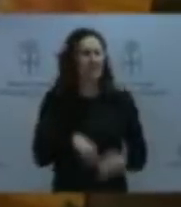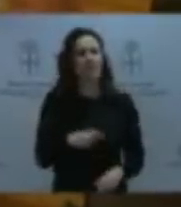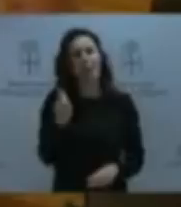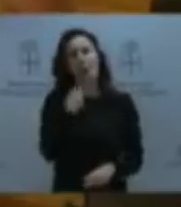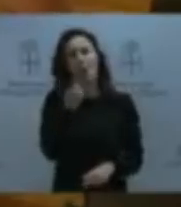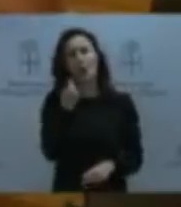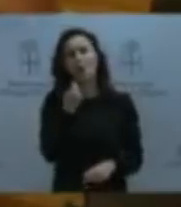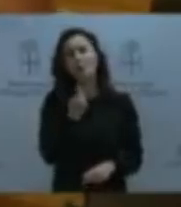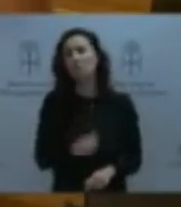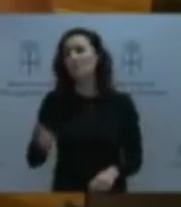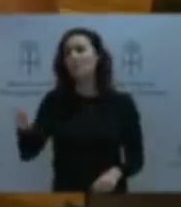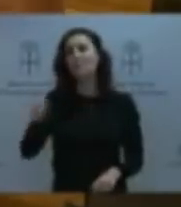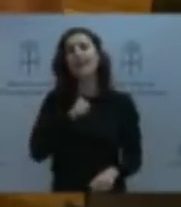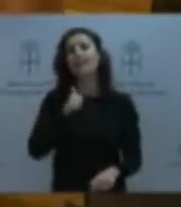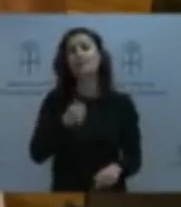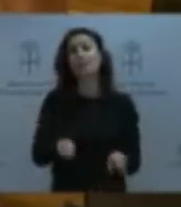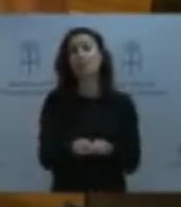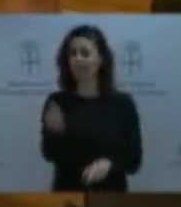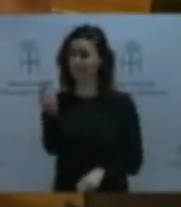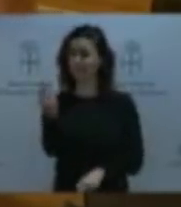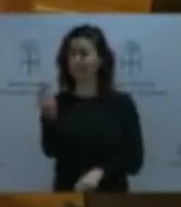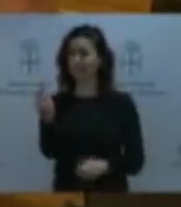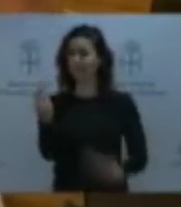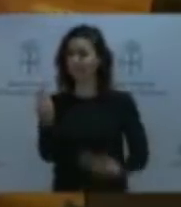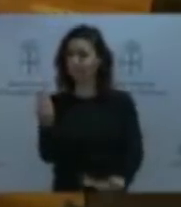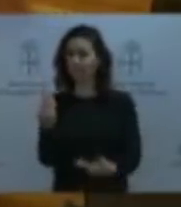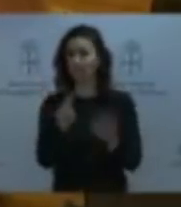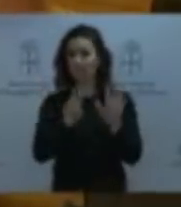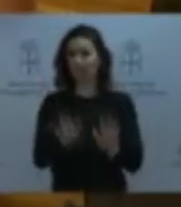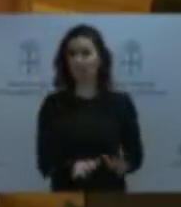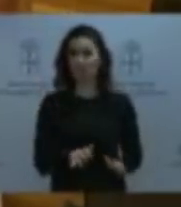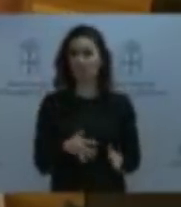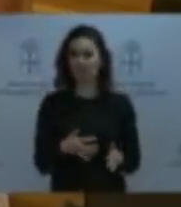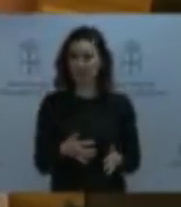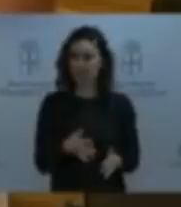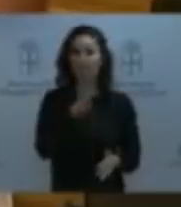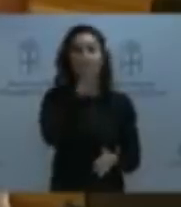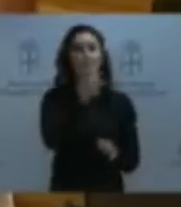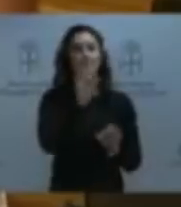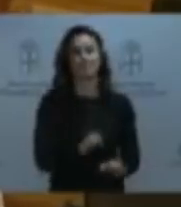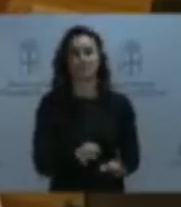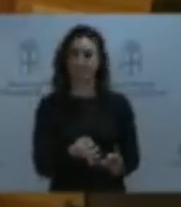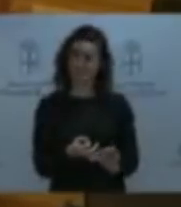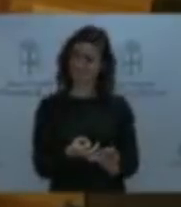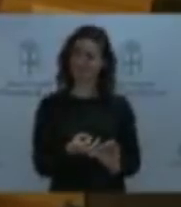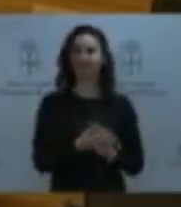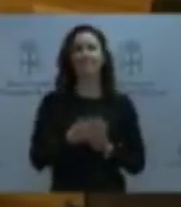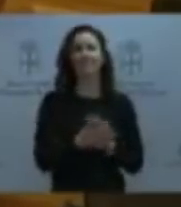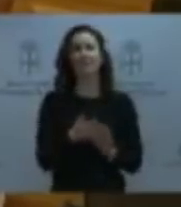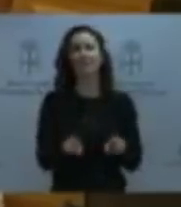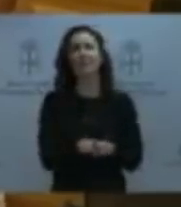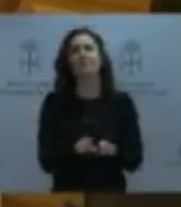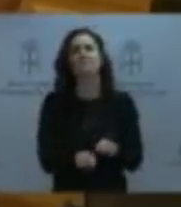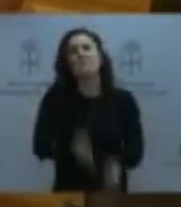euros. Por eso, lo que pedimos es que deje de dar patadas para adelante, porque ya no tiene para dónde escapar en este